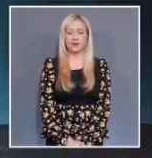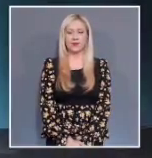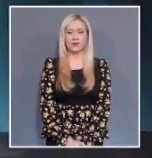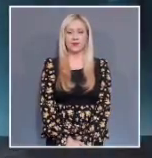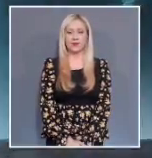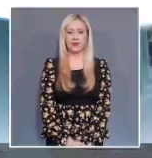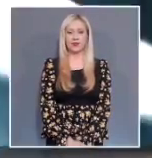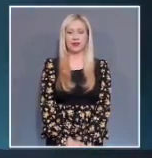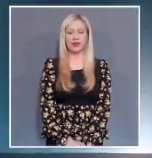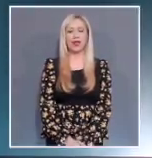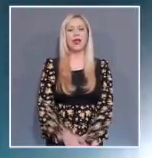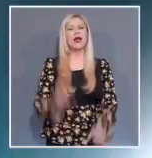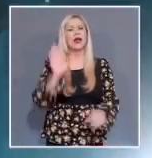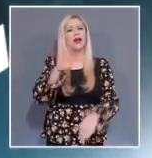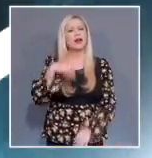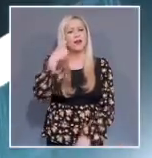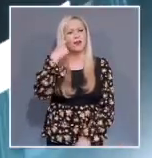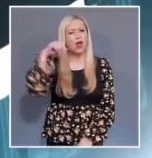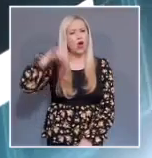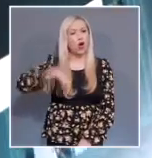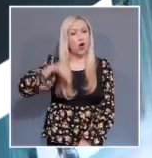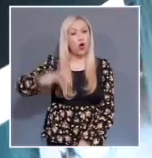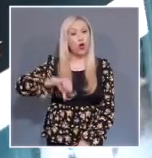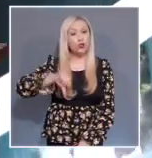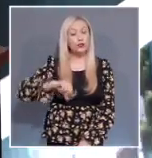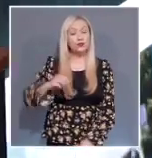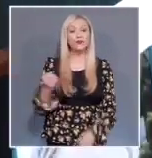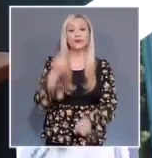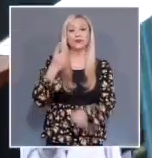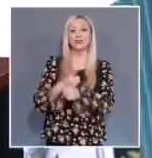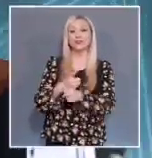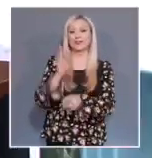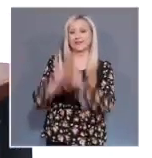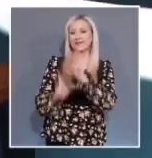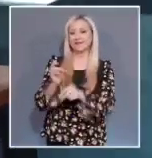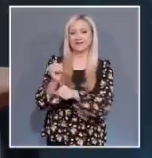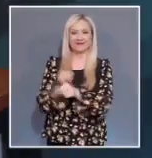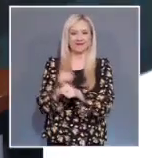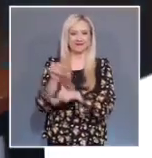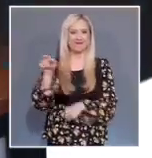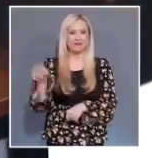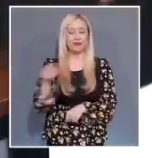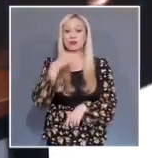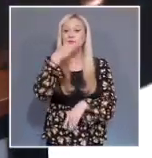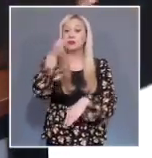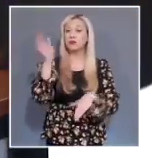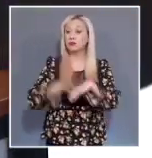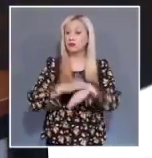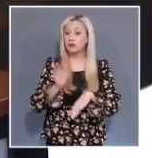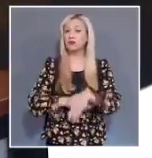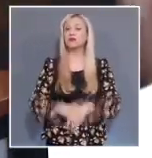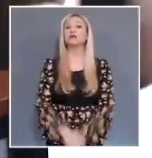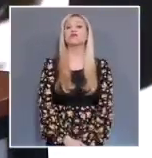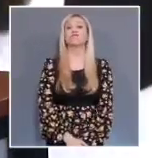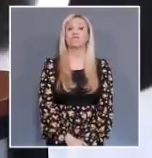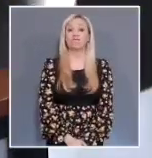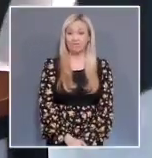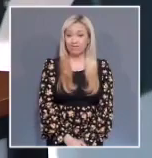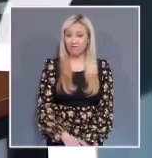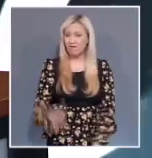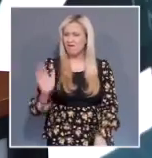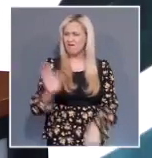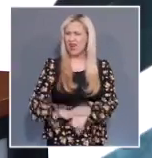Fíjese que hoy tuvimos la oportunidad de platicar con un investigador quien alertó sobre el incremento de las cifras de